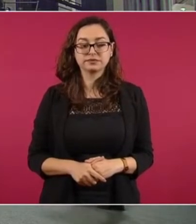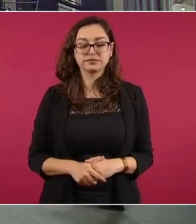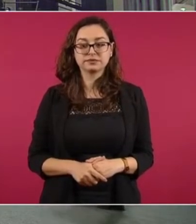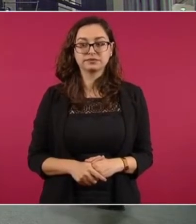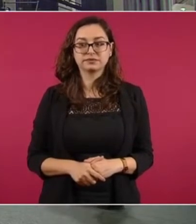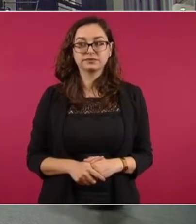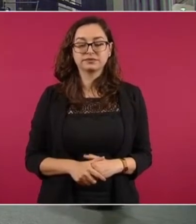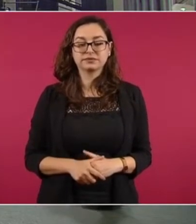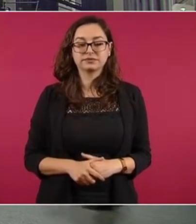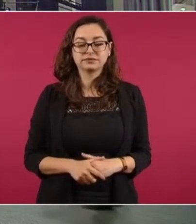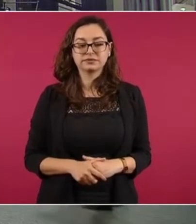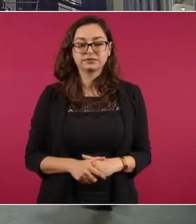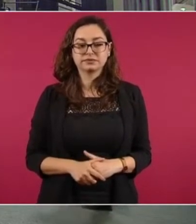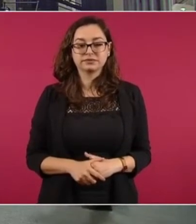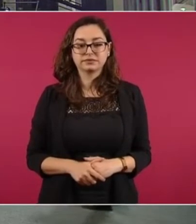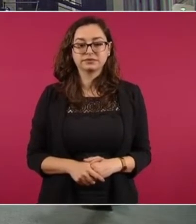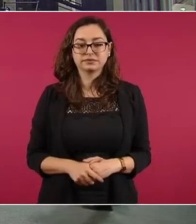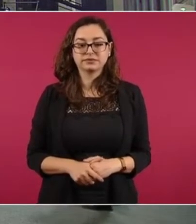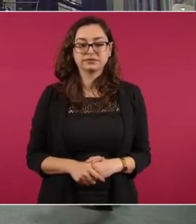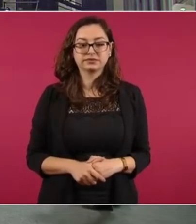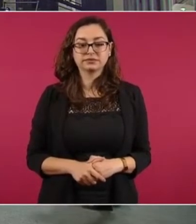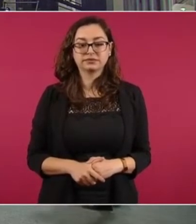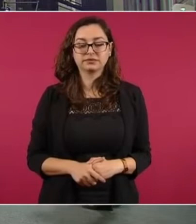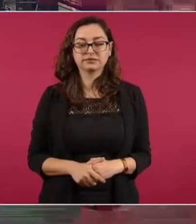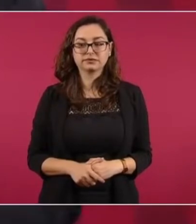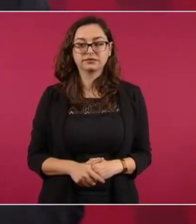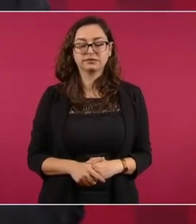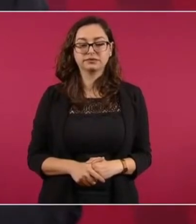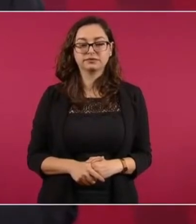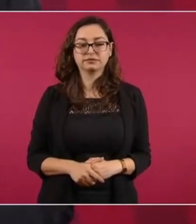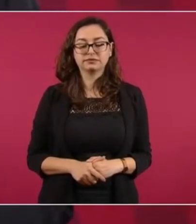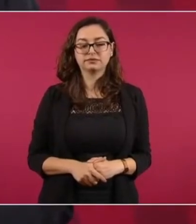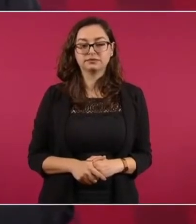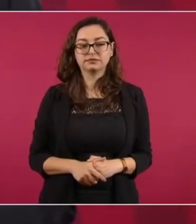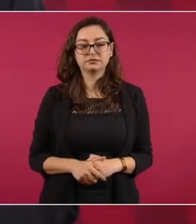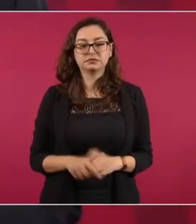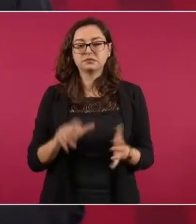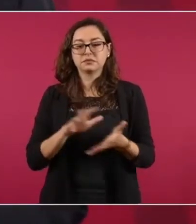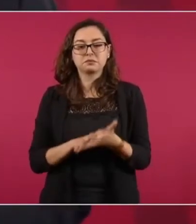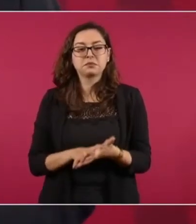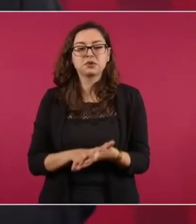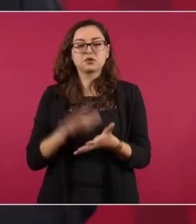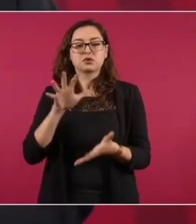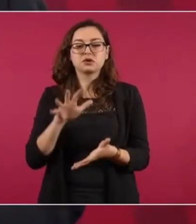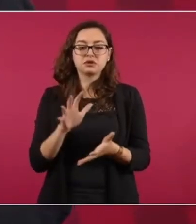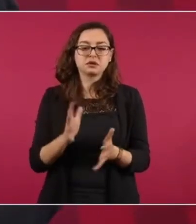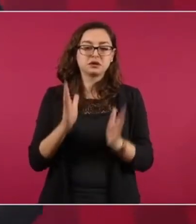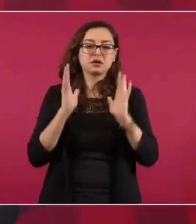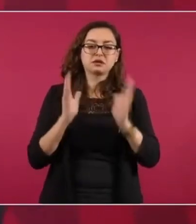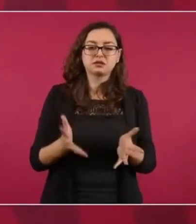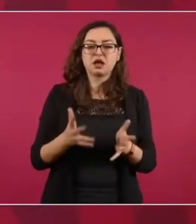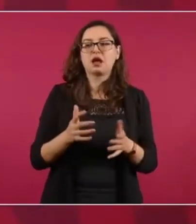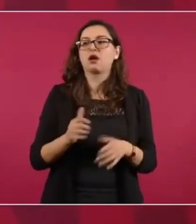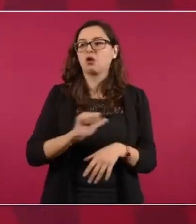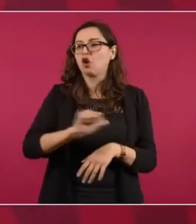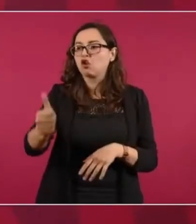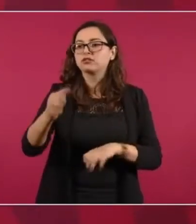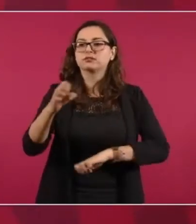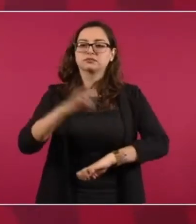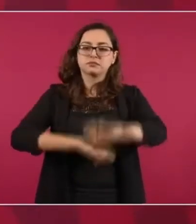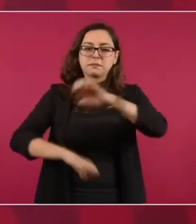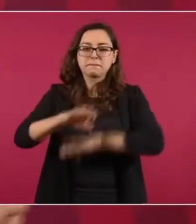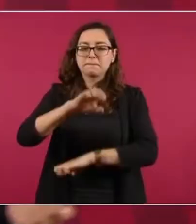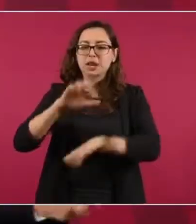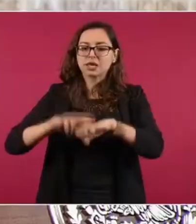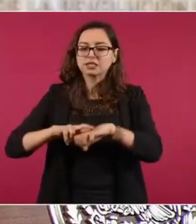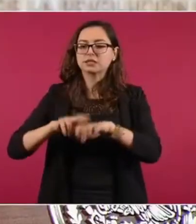Ya la mayoría están trabajando en otras empresas y queremos también